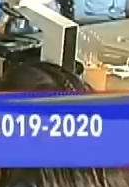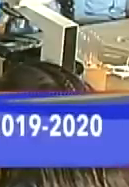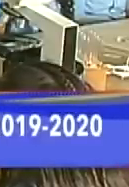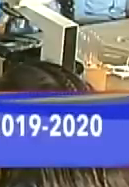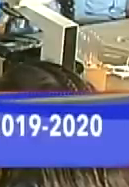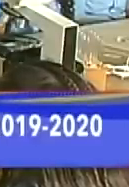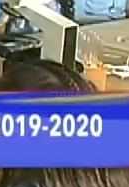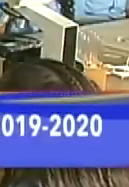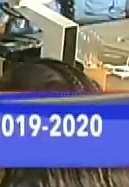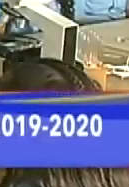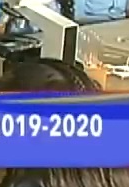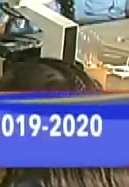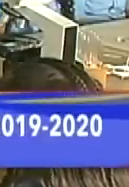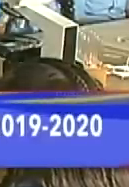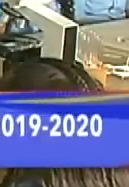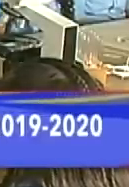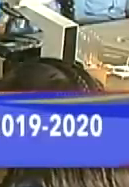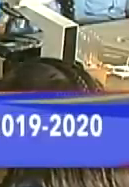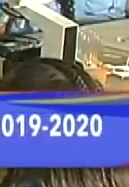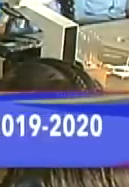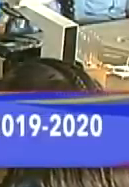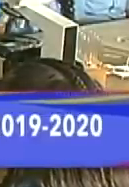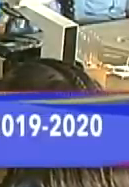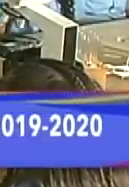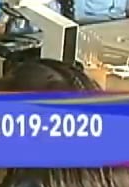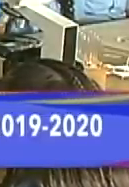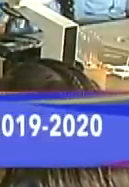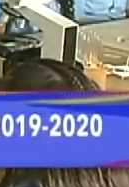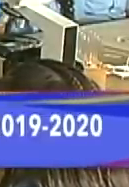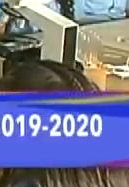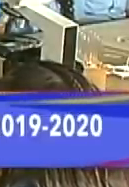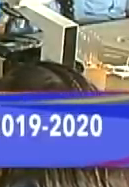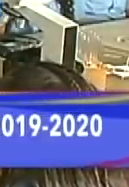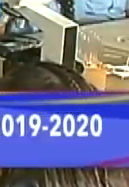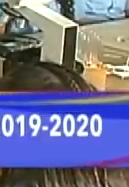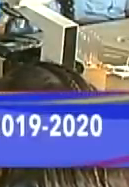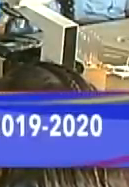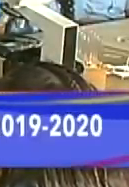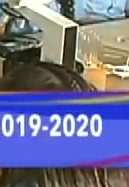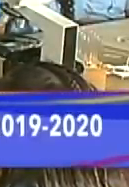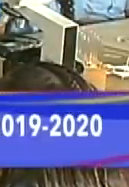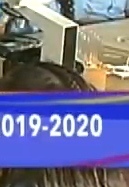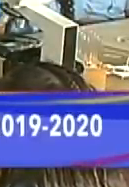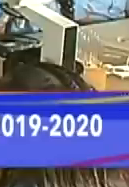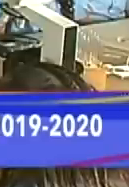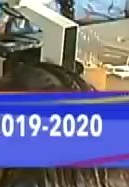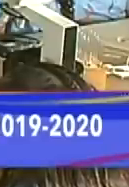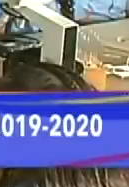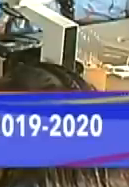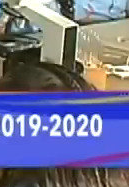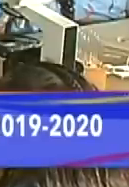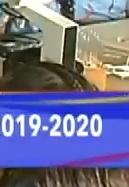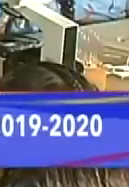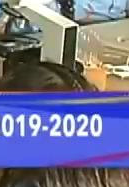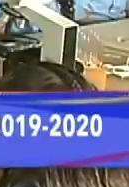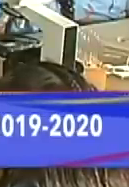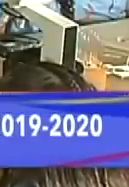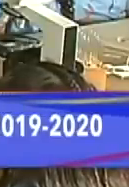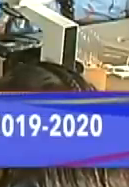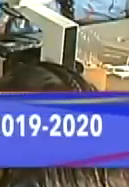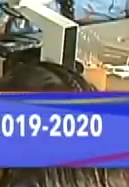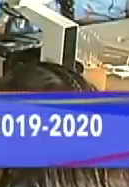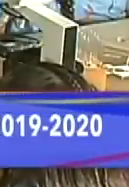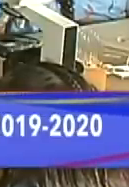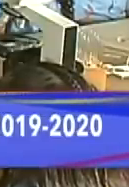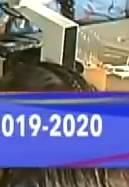latina aquí la revolución sigue su curso de protección del pueblo a mi lado se encuentra la profesora licencia y si mira que